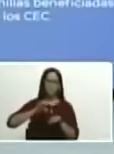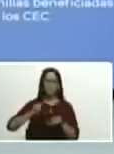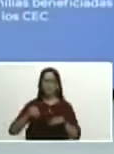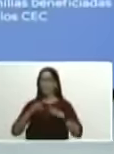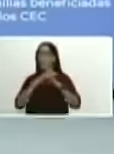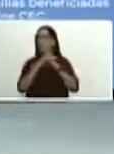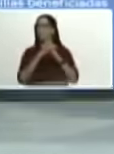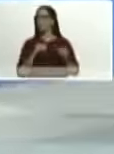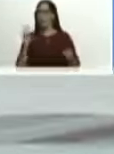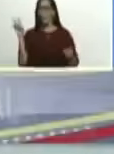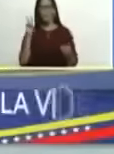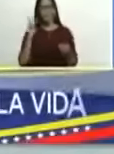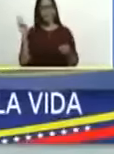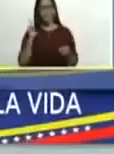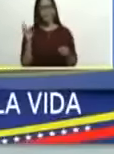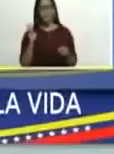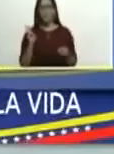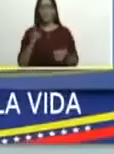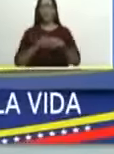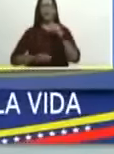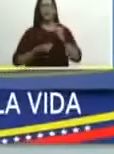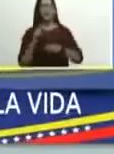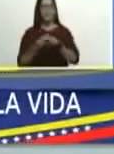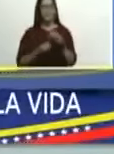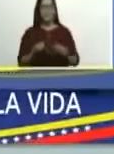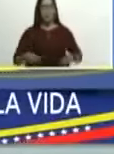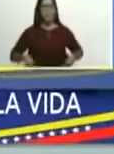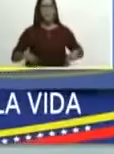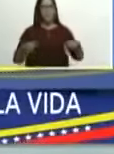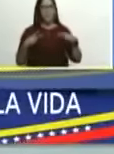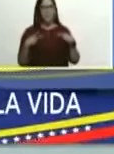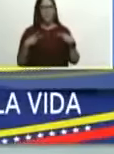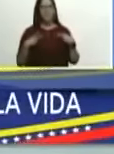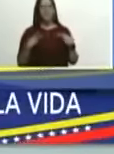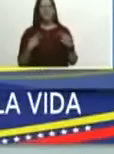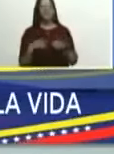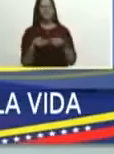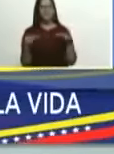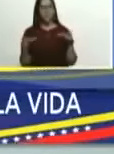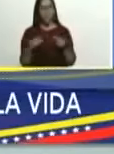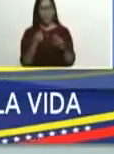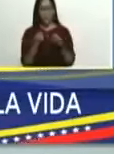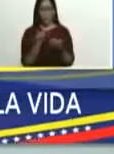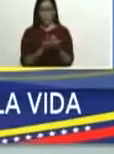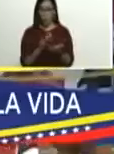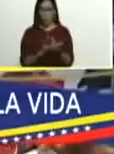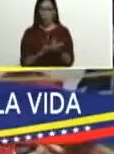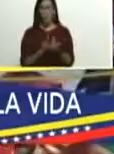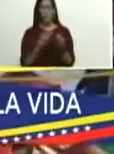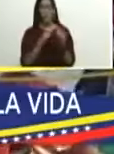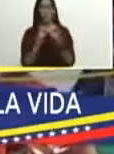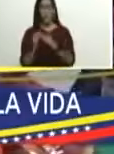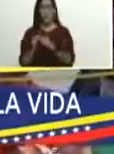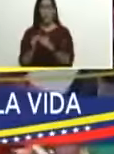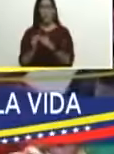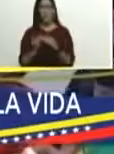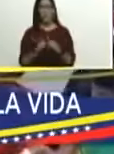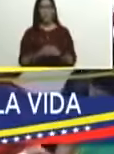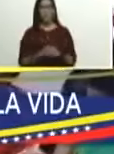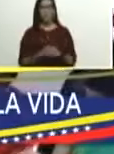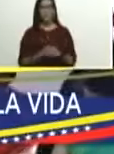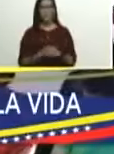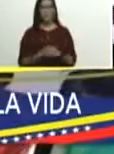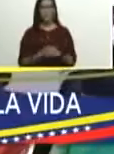toda Venezuela a los que hacemos vida en los circuitos económicos comunales. Me vine a donde Morelis